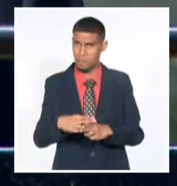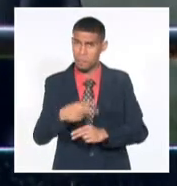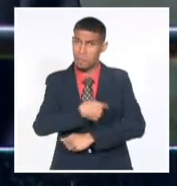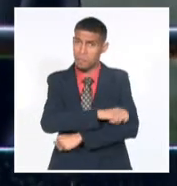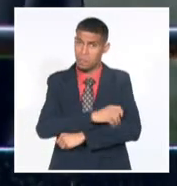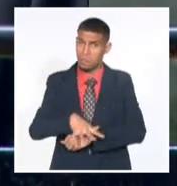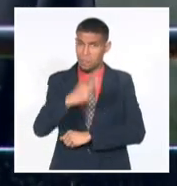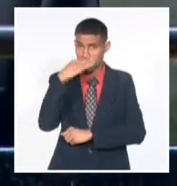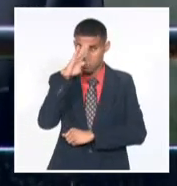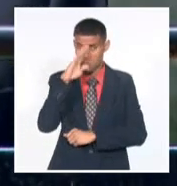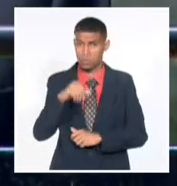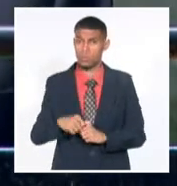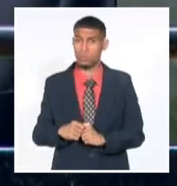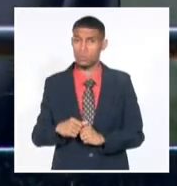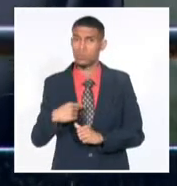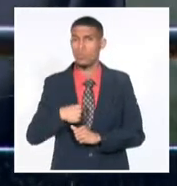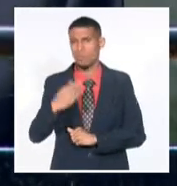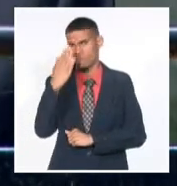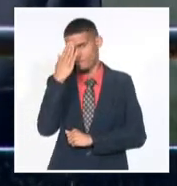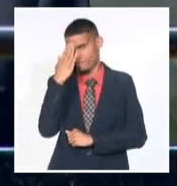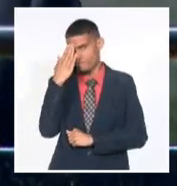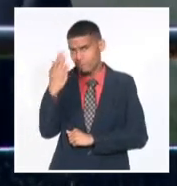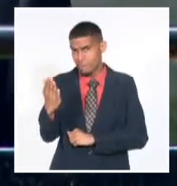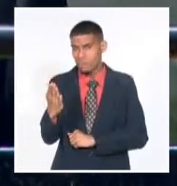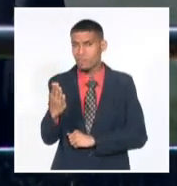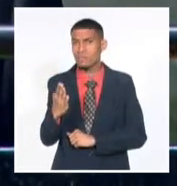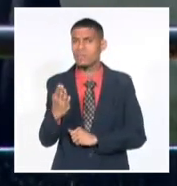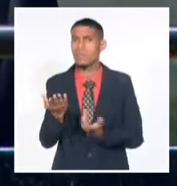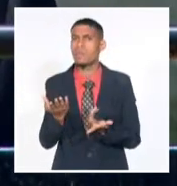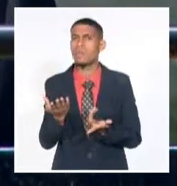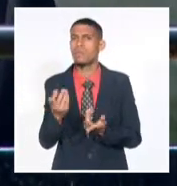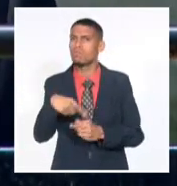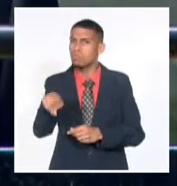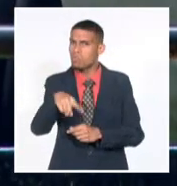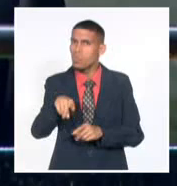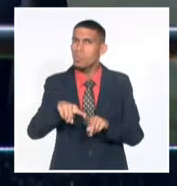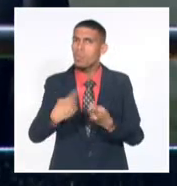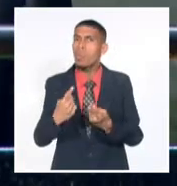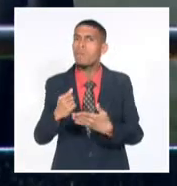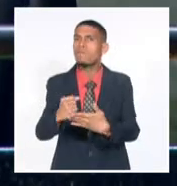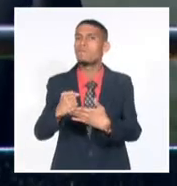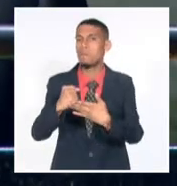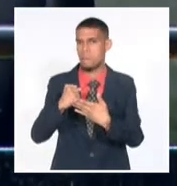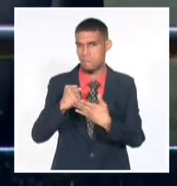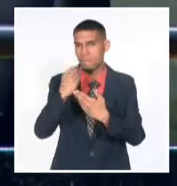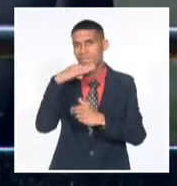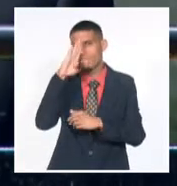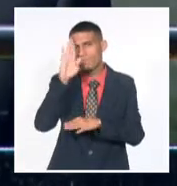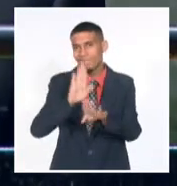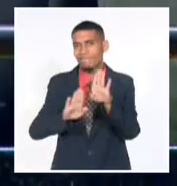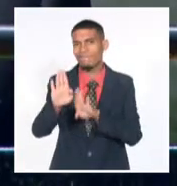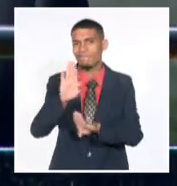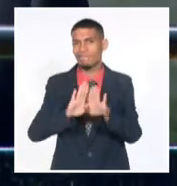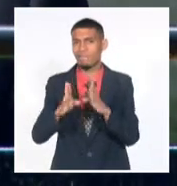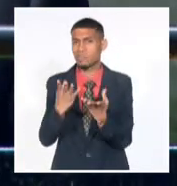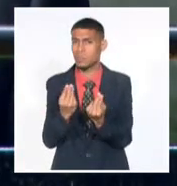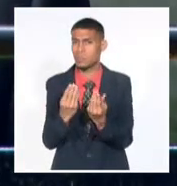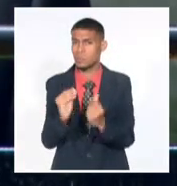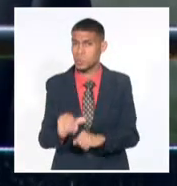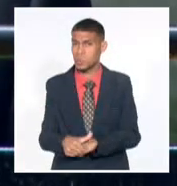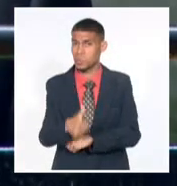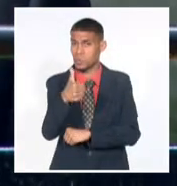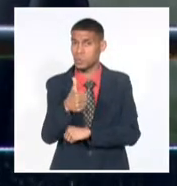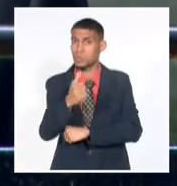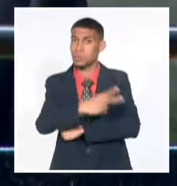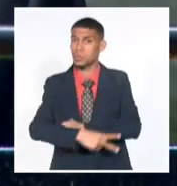cubano, agradezco las declaraciones de rechazo al bloqueo realizadas por jefes de Estado,